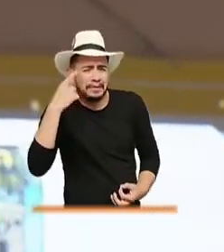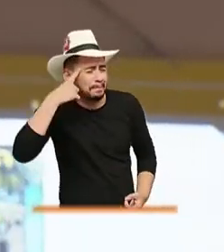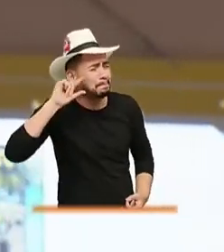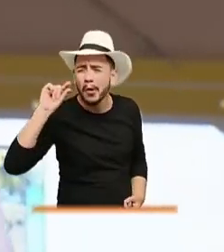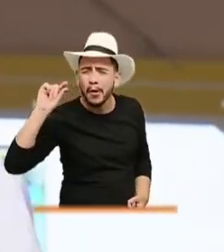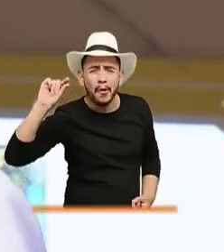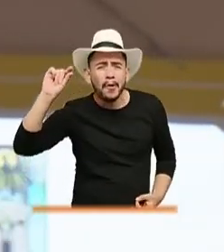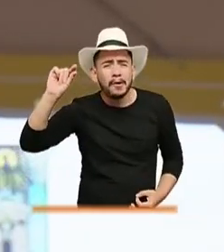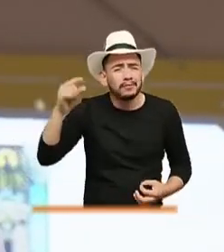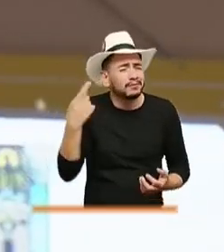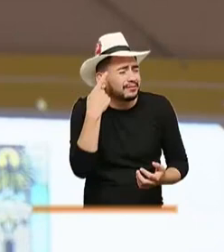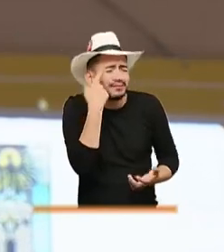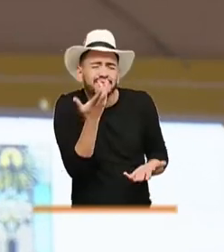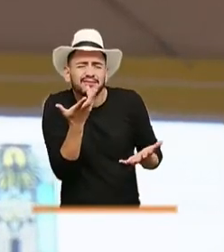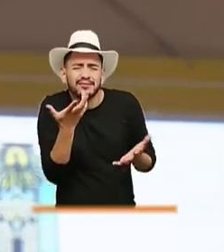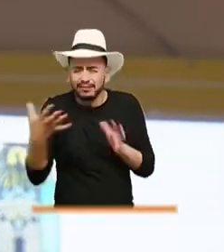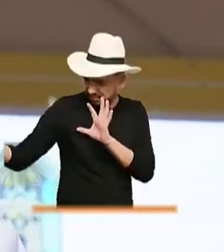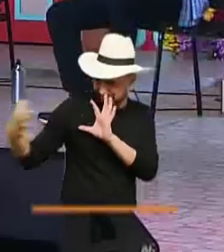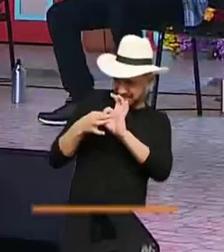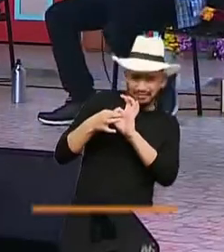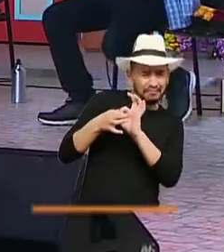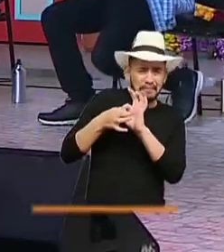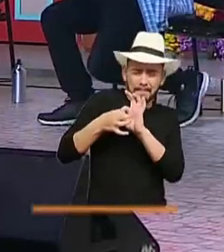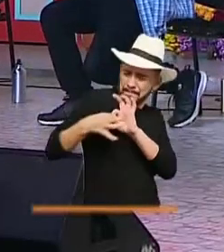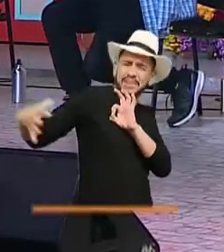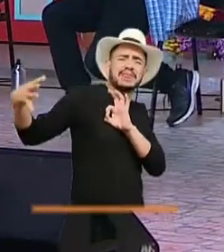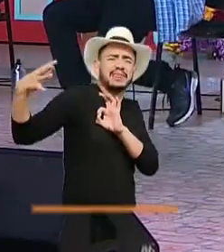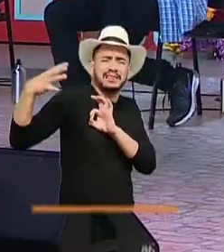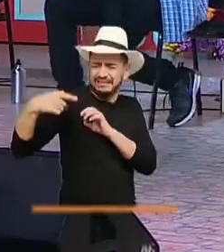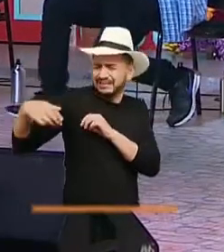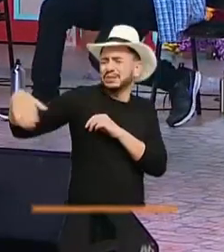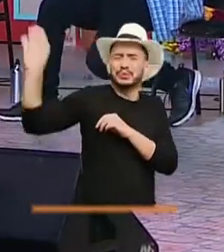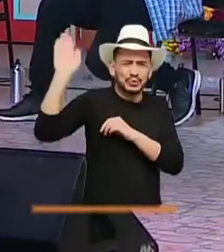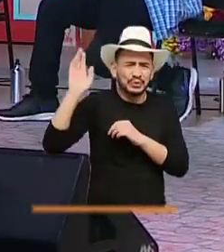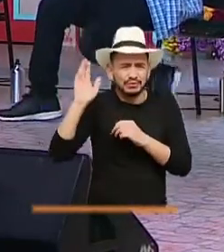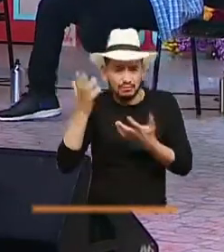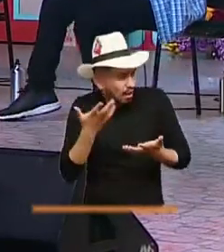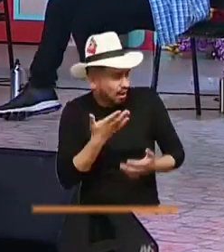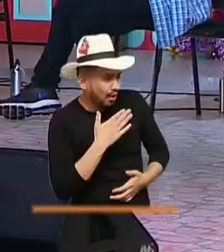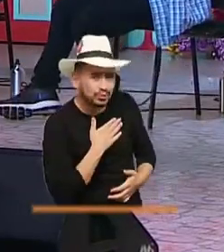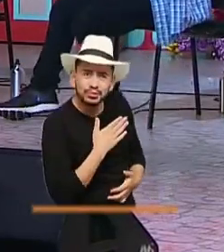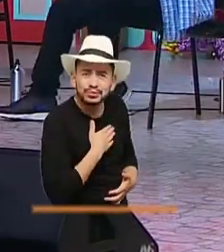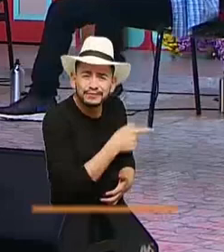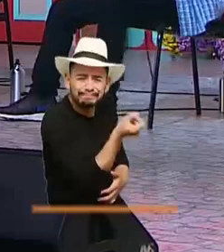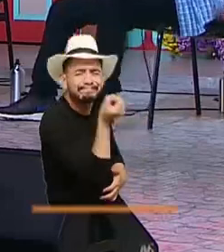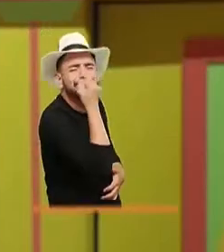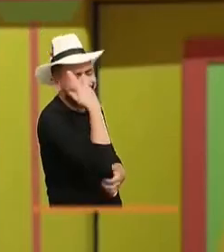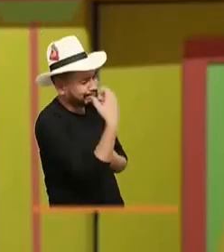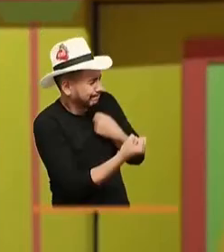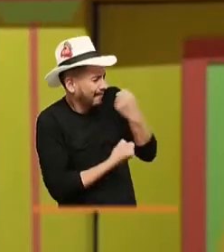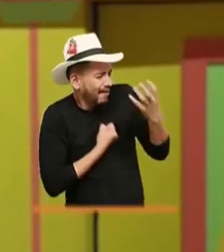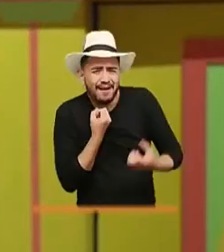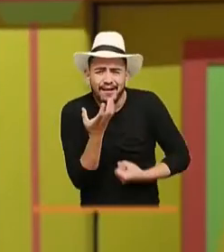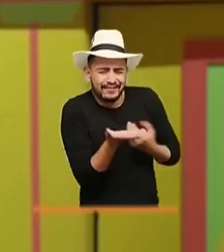tiempo no me sigue la corriente. Yo no le entiendo la tanda, guacuco,